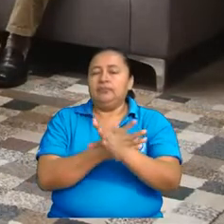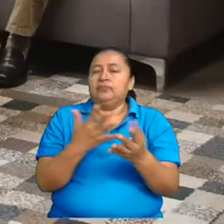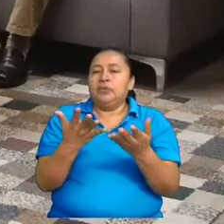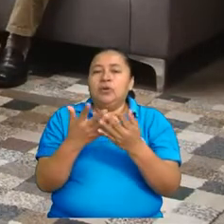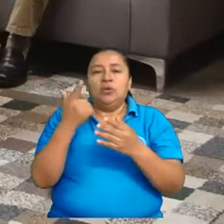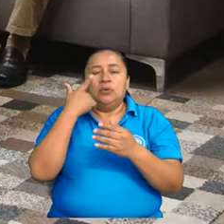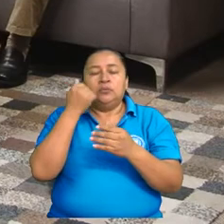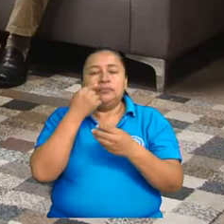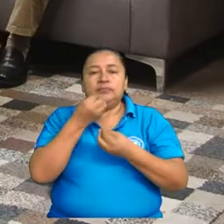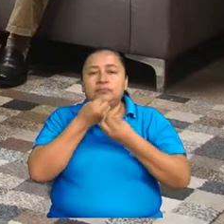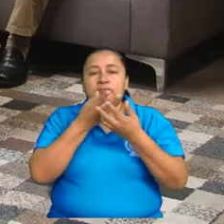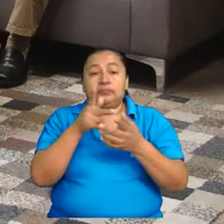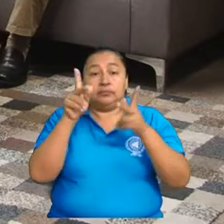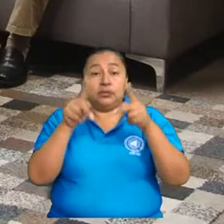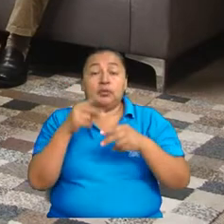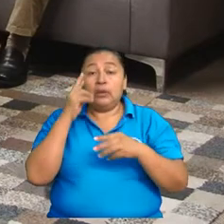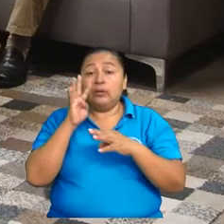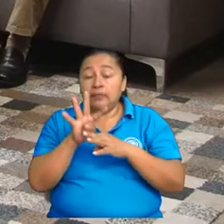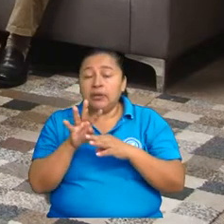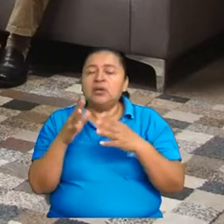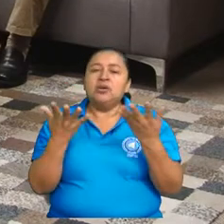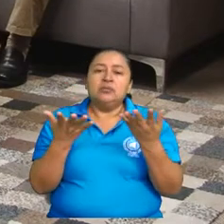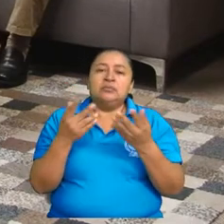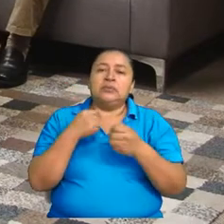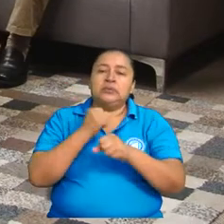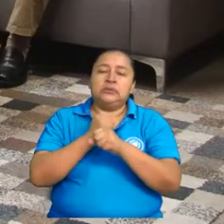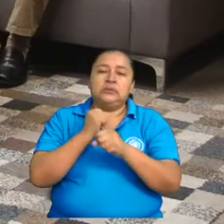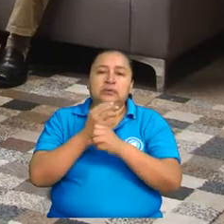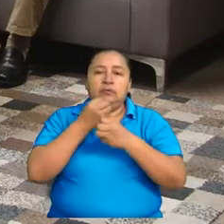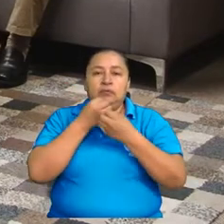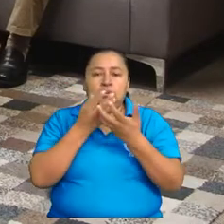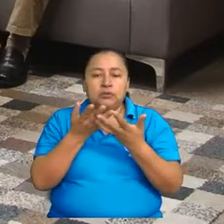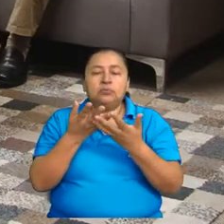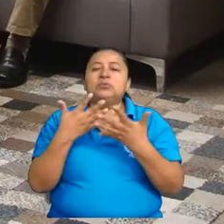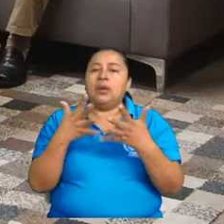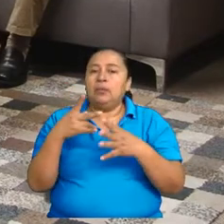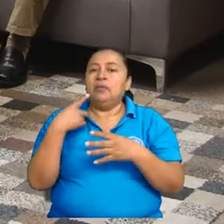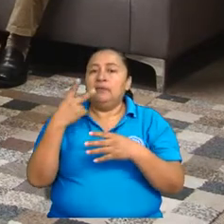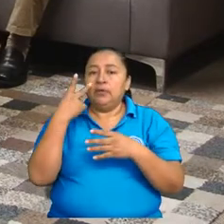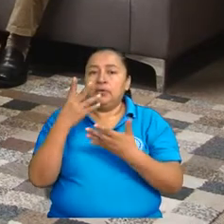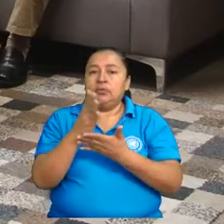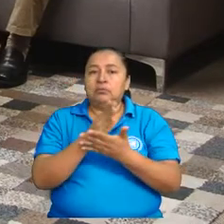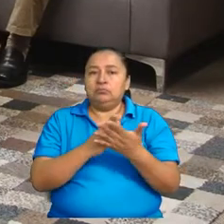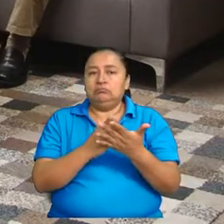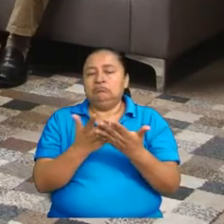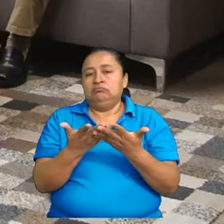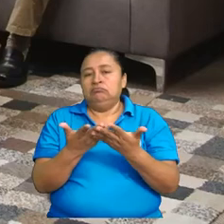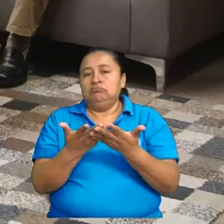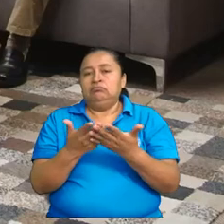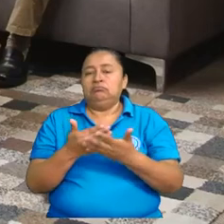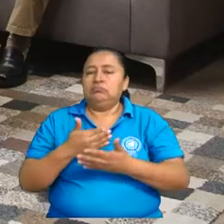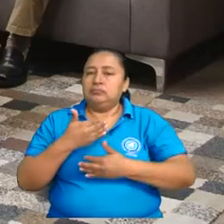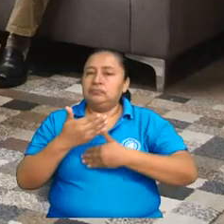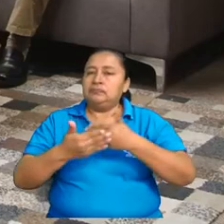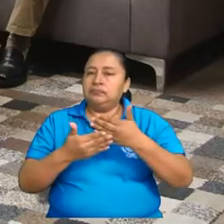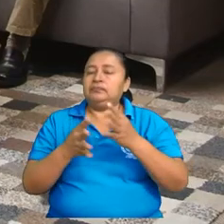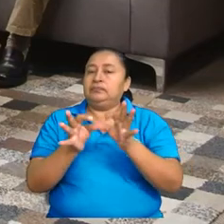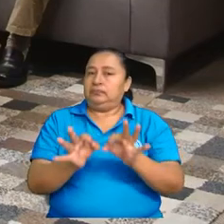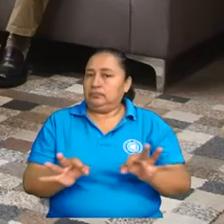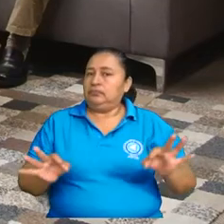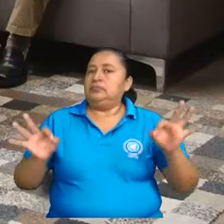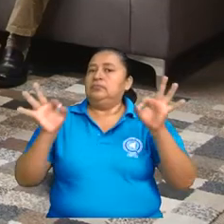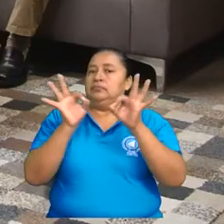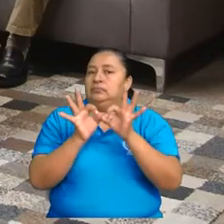nuestra audiencia lo que significa el trabajo de información. Hemos visto pues un aspecto bastante importante,